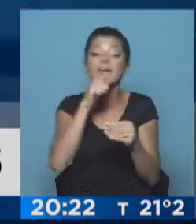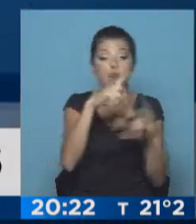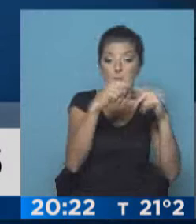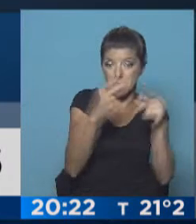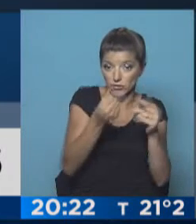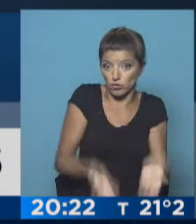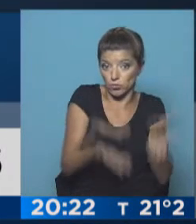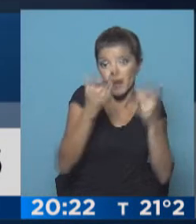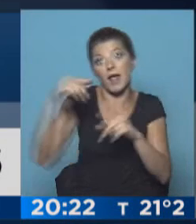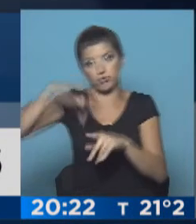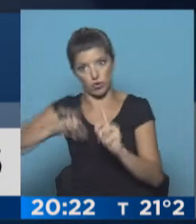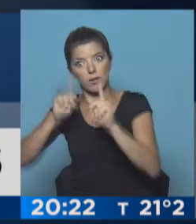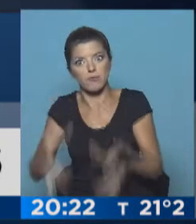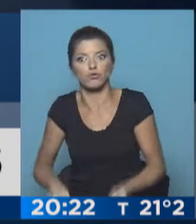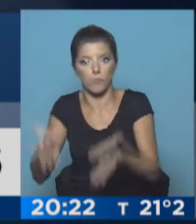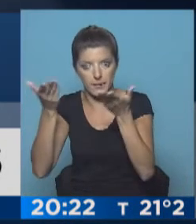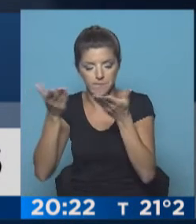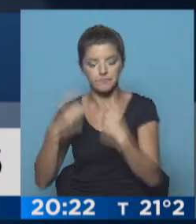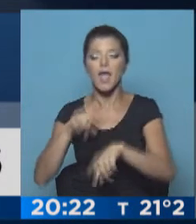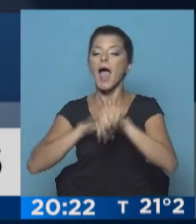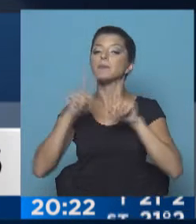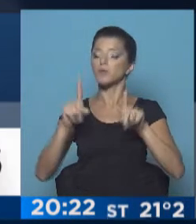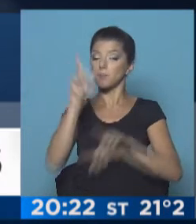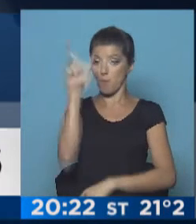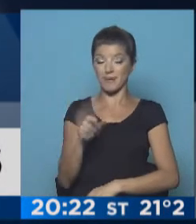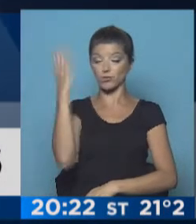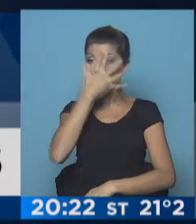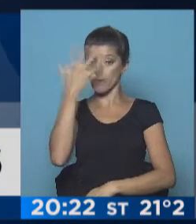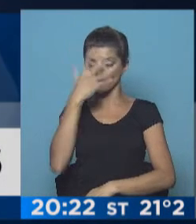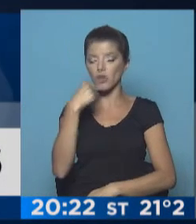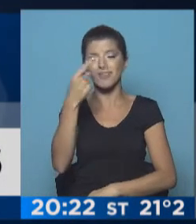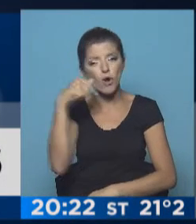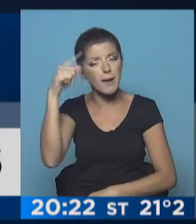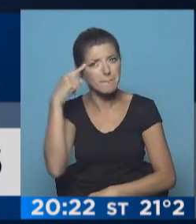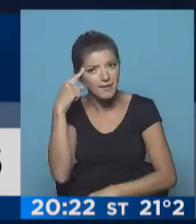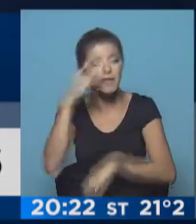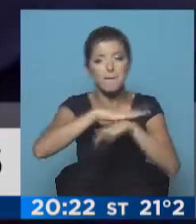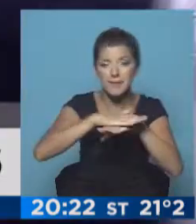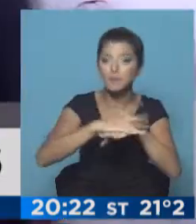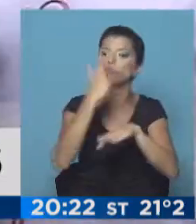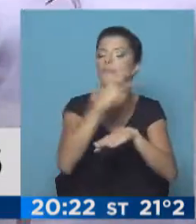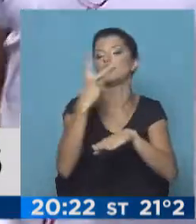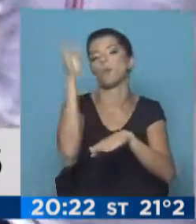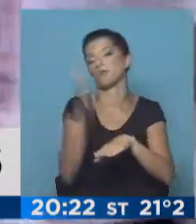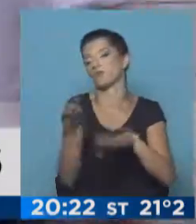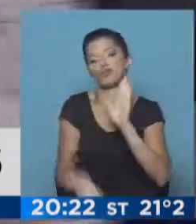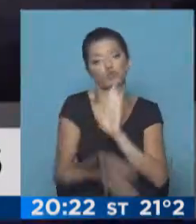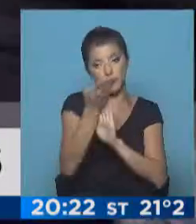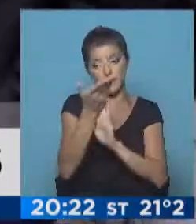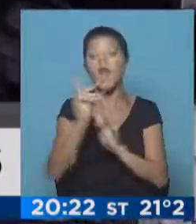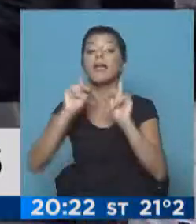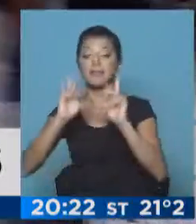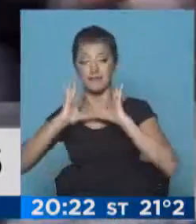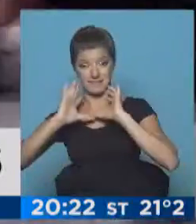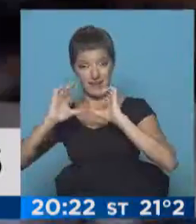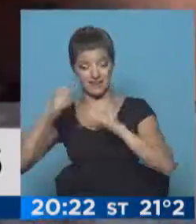precios. Mientras tanto, Hugo Moyano ya adelantó que piensa en un mínimo del 32%. Y el secretario general de